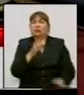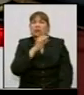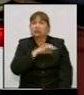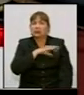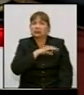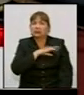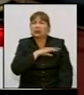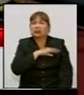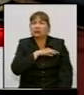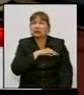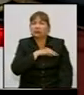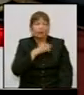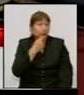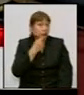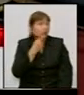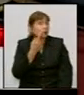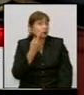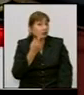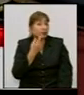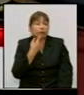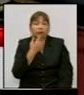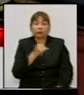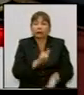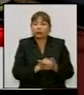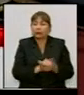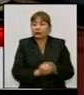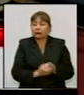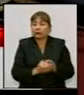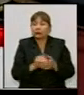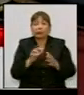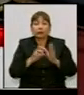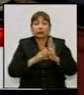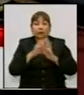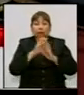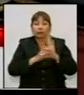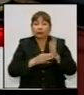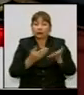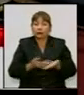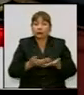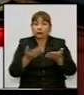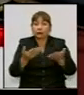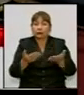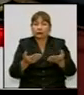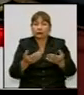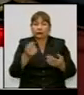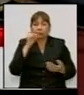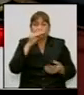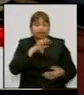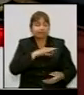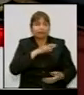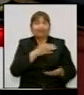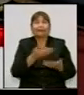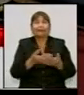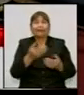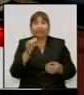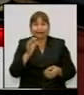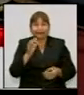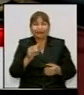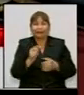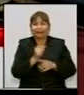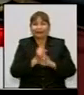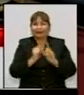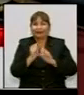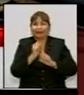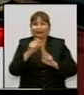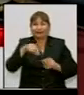es muy importante resaltar, señor congresista, porque el proyecto de inversión se ha abocado a un beneficio social para el país. En